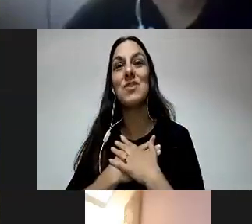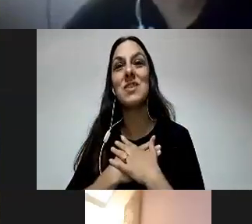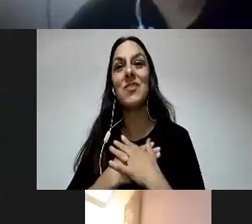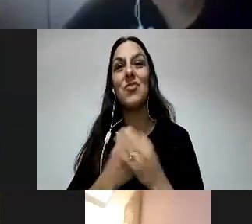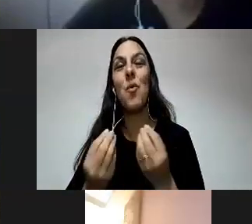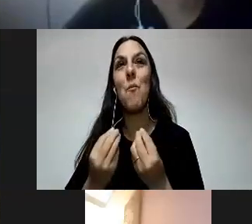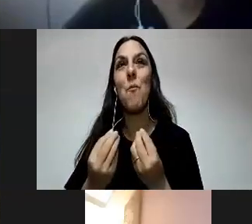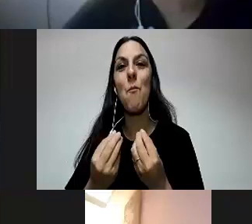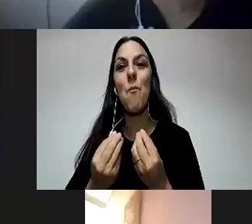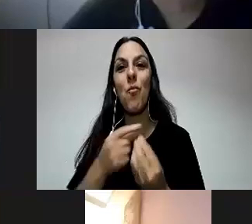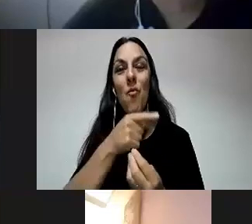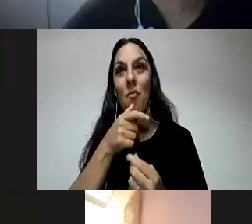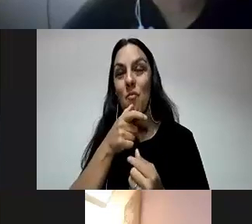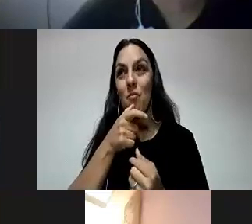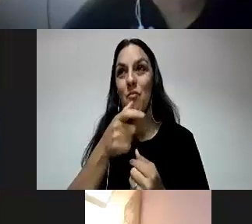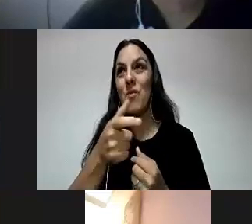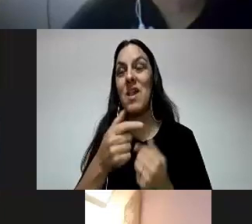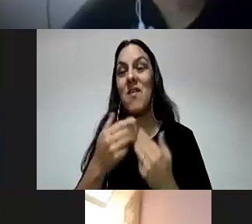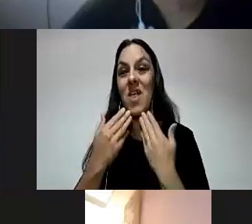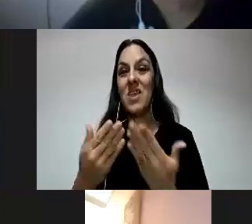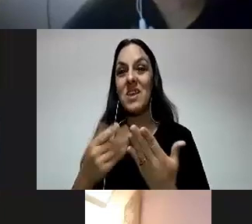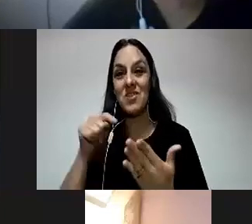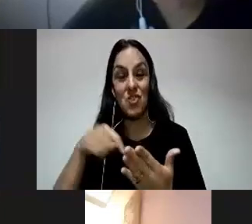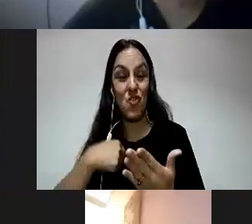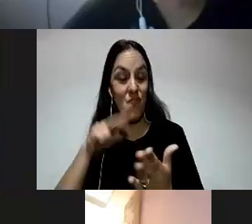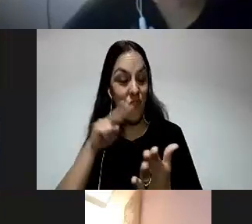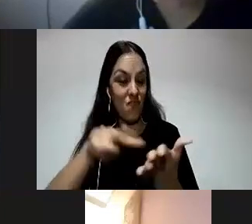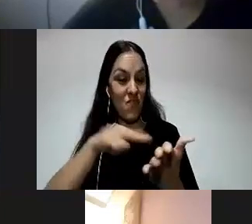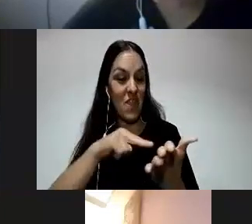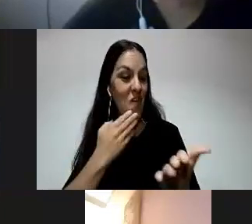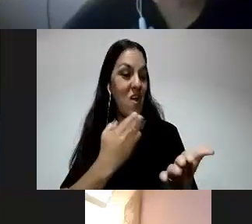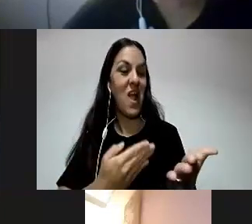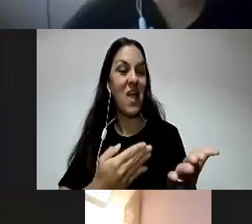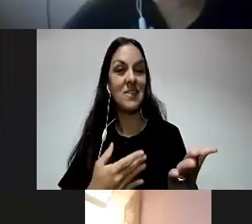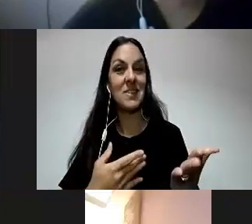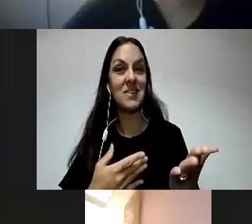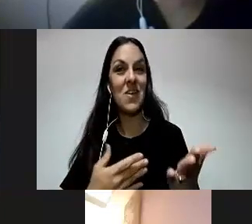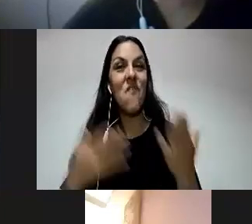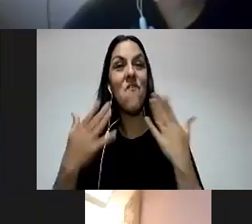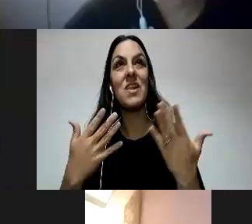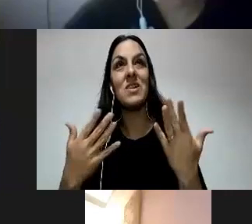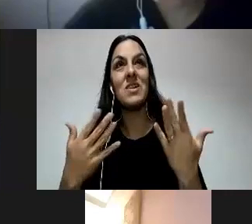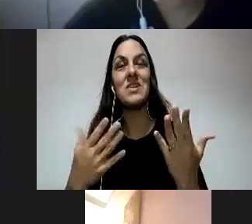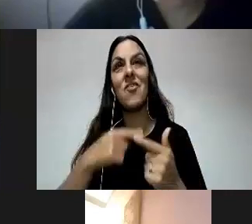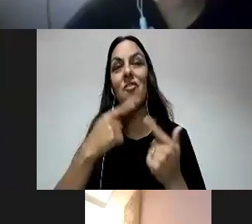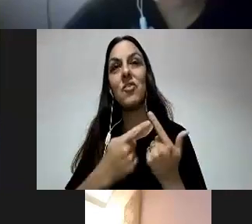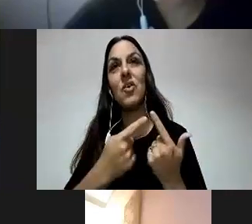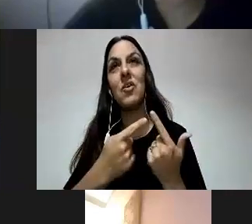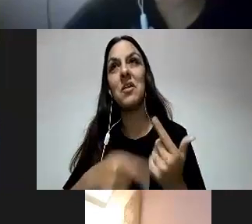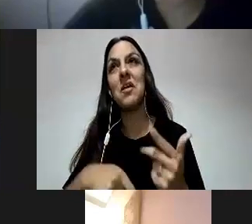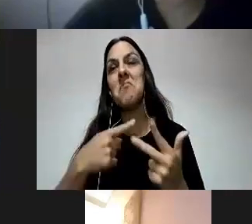las palabras que estoy leyendo acá, ¿no? Que dan las gracias, felicitan,